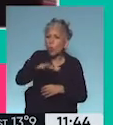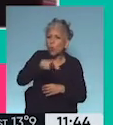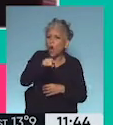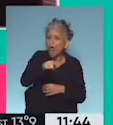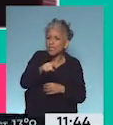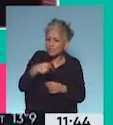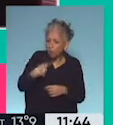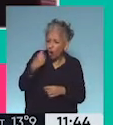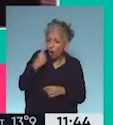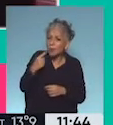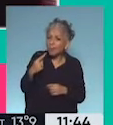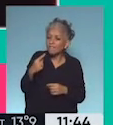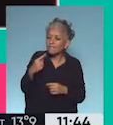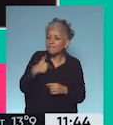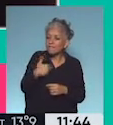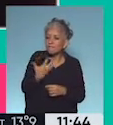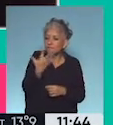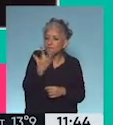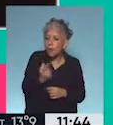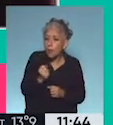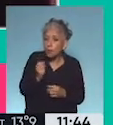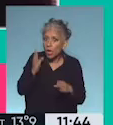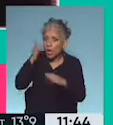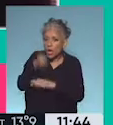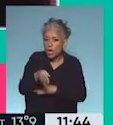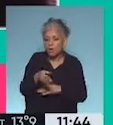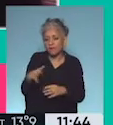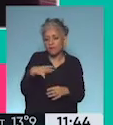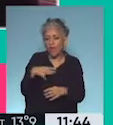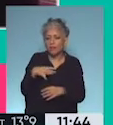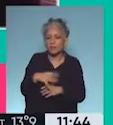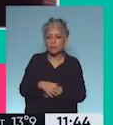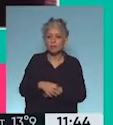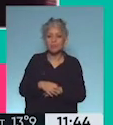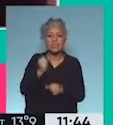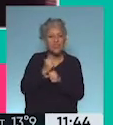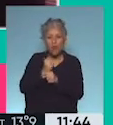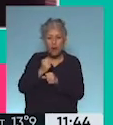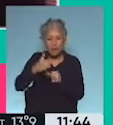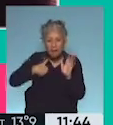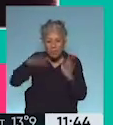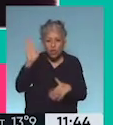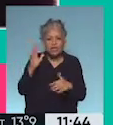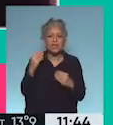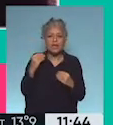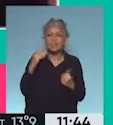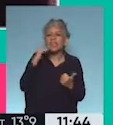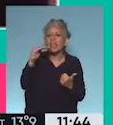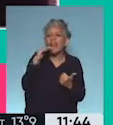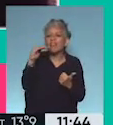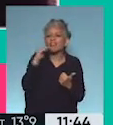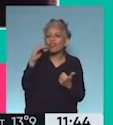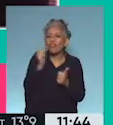algo que todavía está pendiente. Te queda eso pendiente todavía. Sí, sí. Por lo cual casi todo mi trabajo tiene que ver más bien con el relato de la historia que